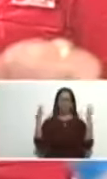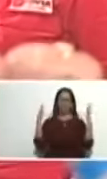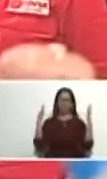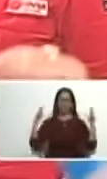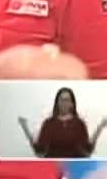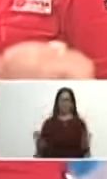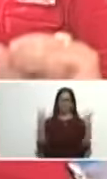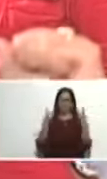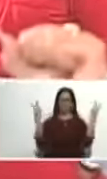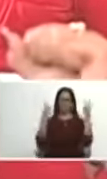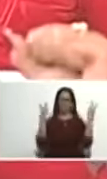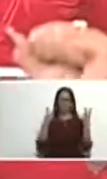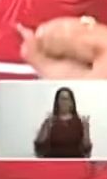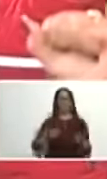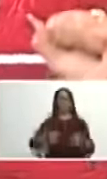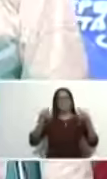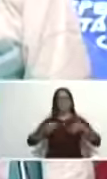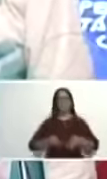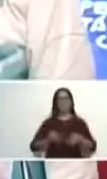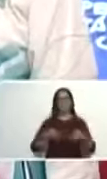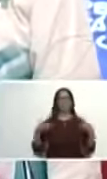¡Victoria segura! ¡Trabajo en equipo!